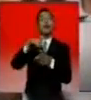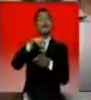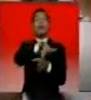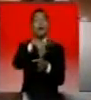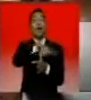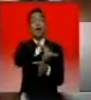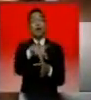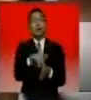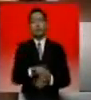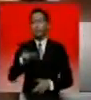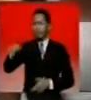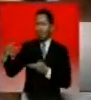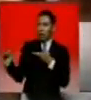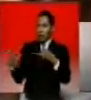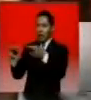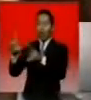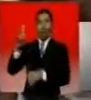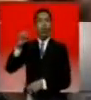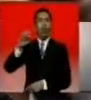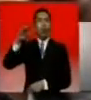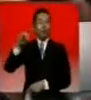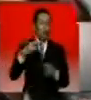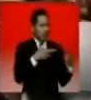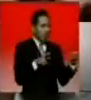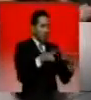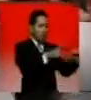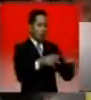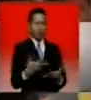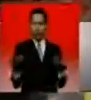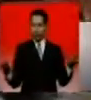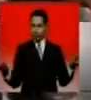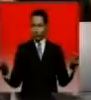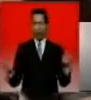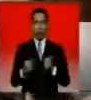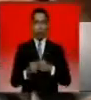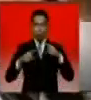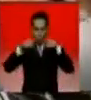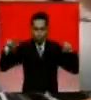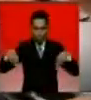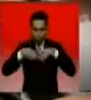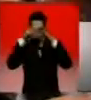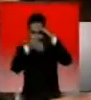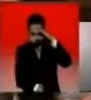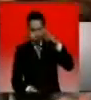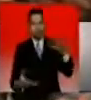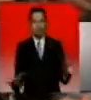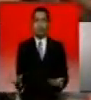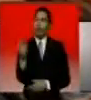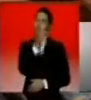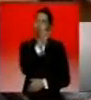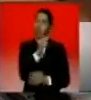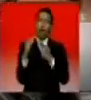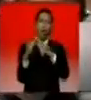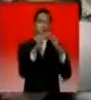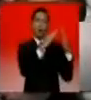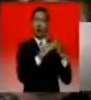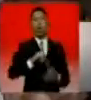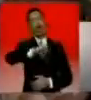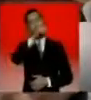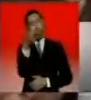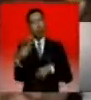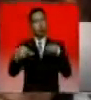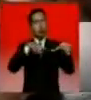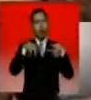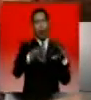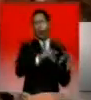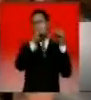aquí el río Damas, aquí el río Toachi y en un cañón. Entonces habrá que reubicar gran parte de la población, pero aquí necesitamos